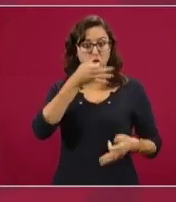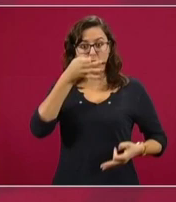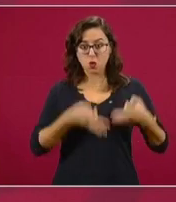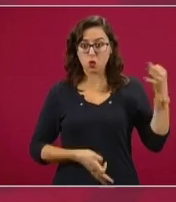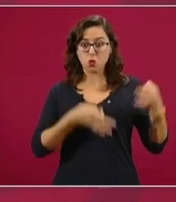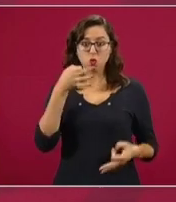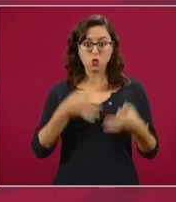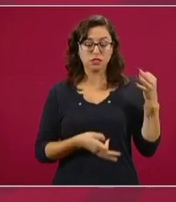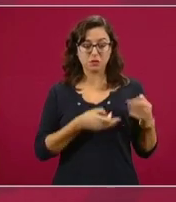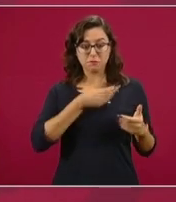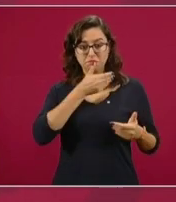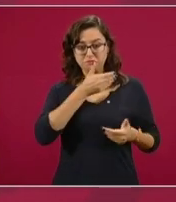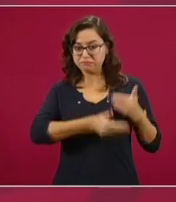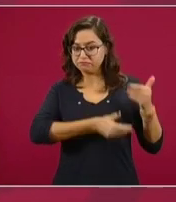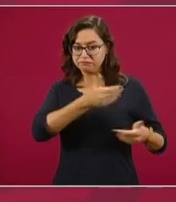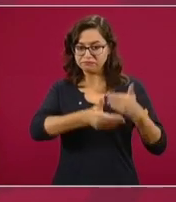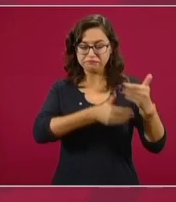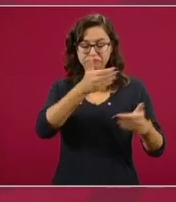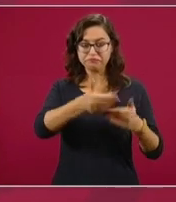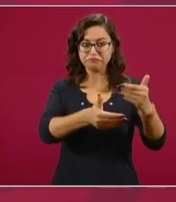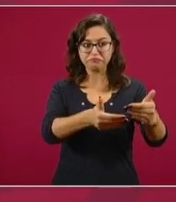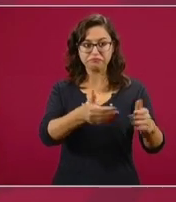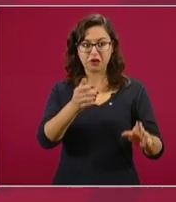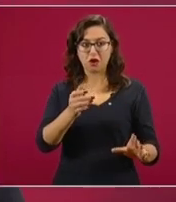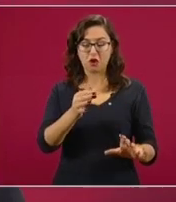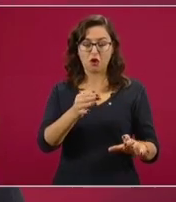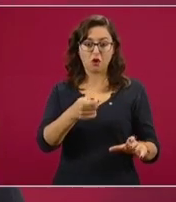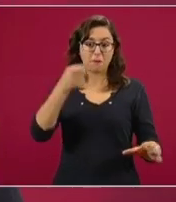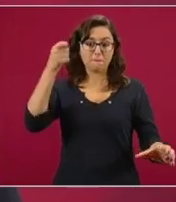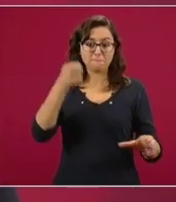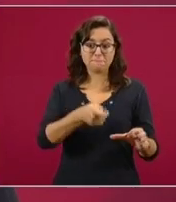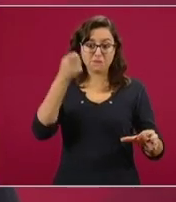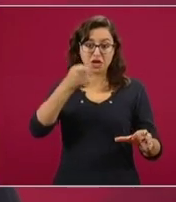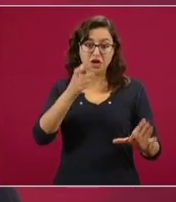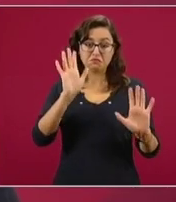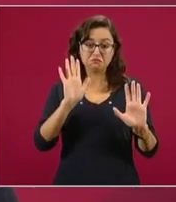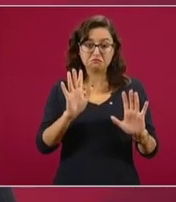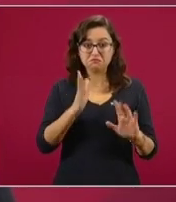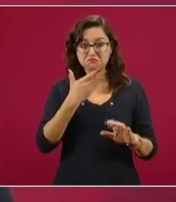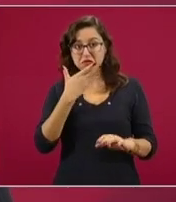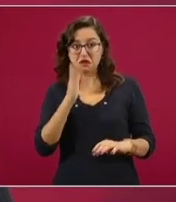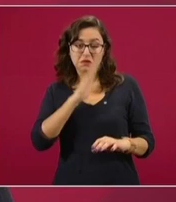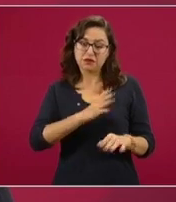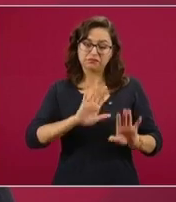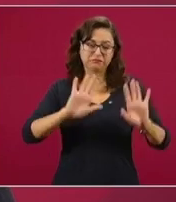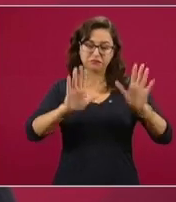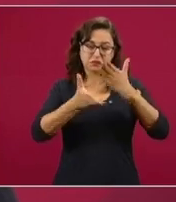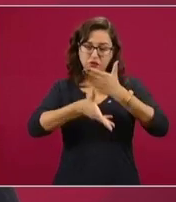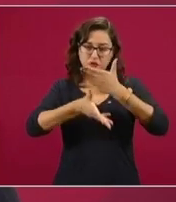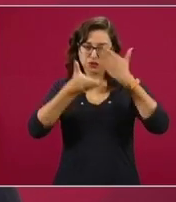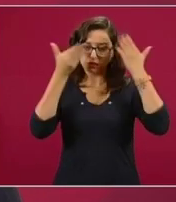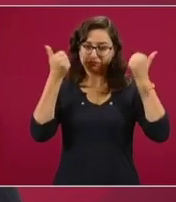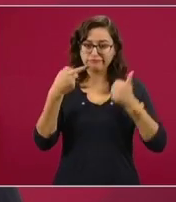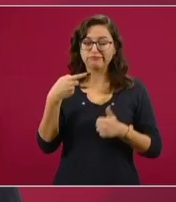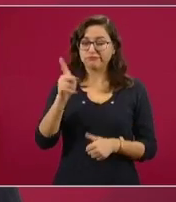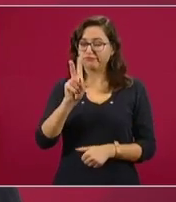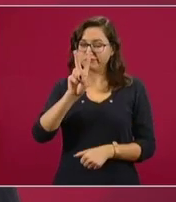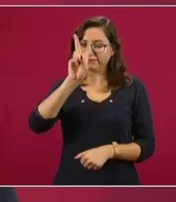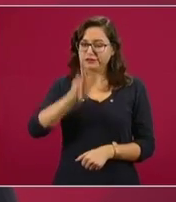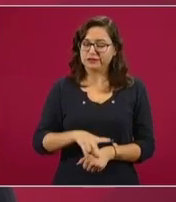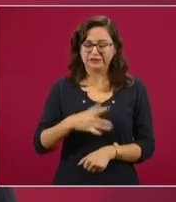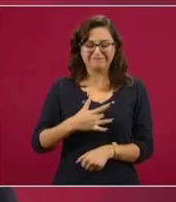proceso se decía yo muy lamentable que esto sucede